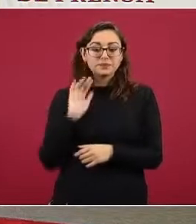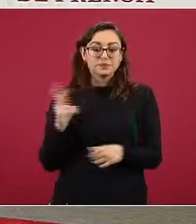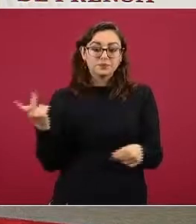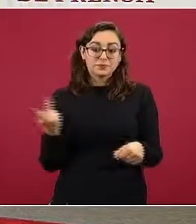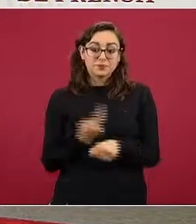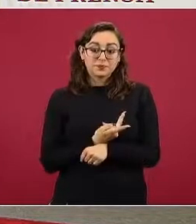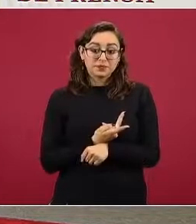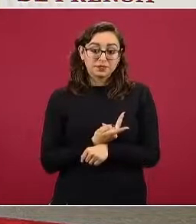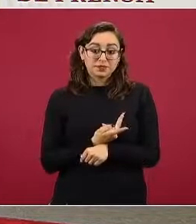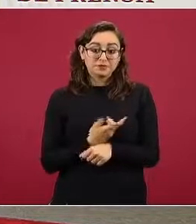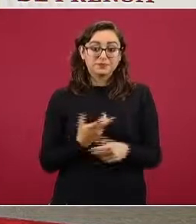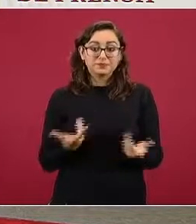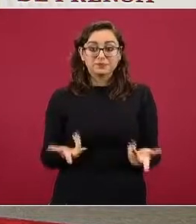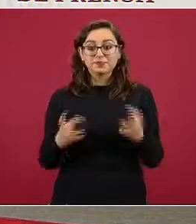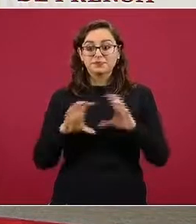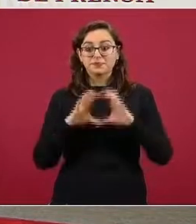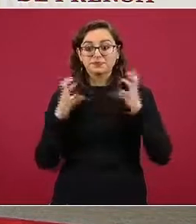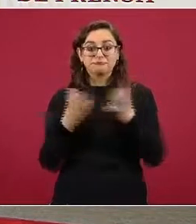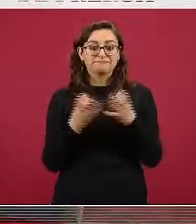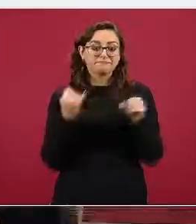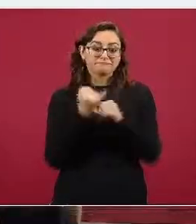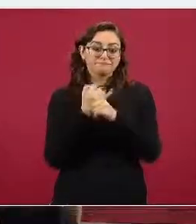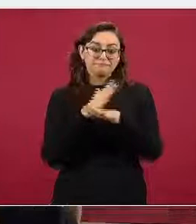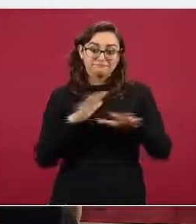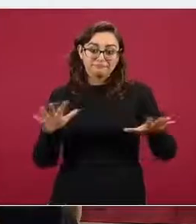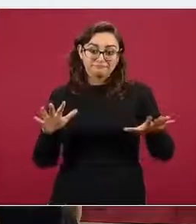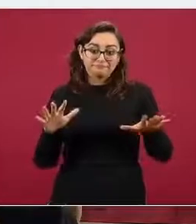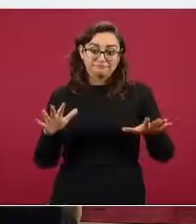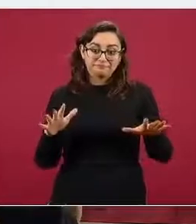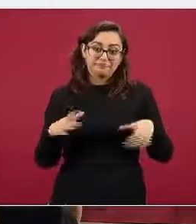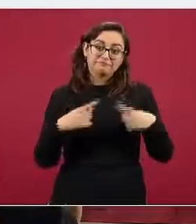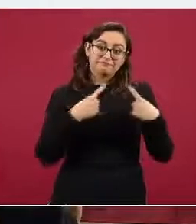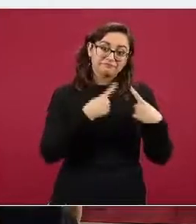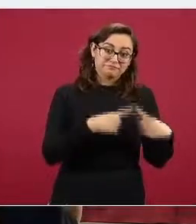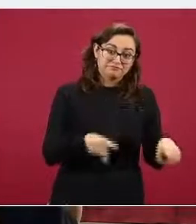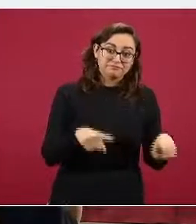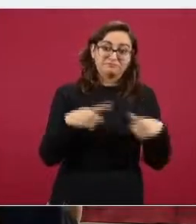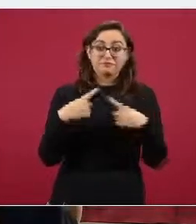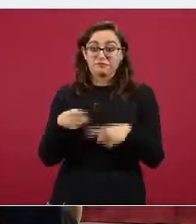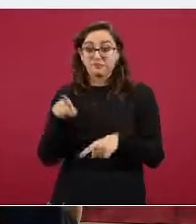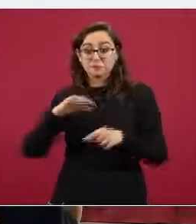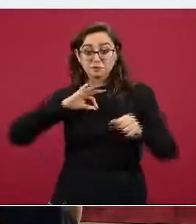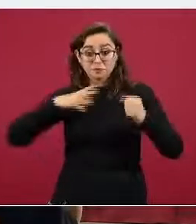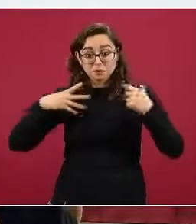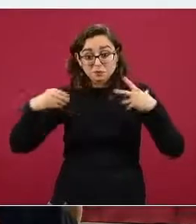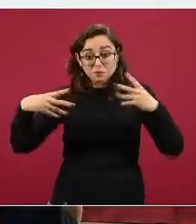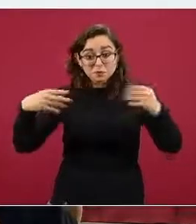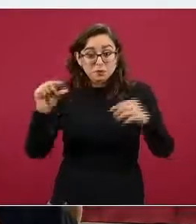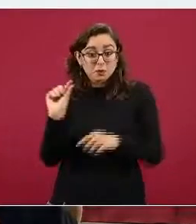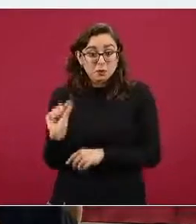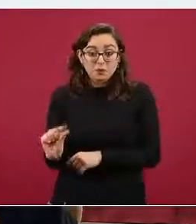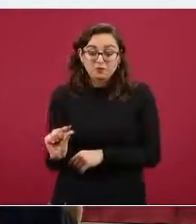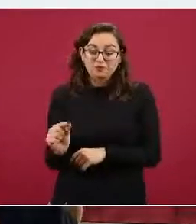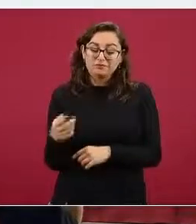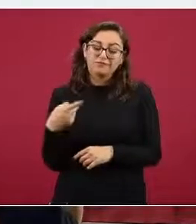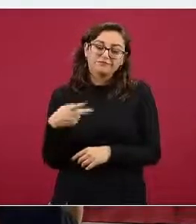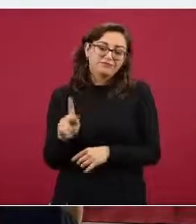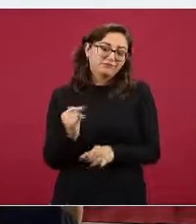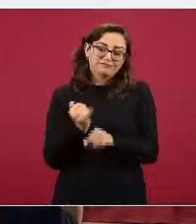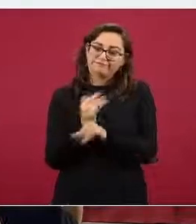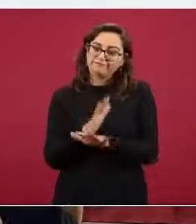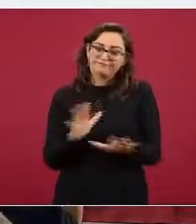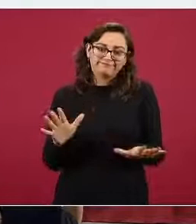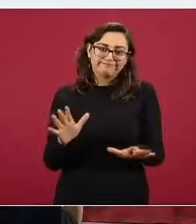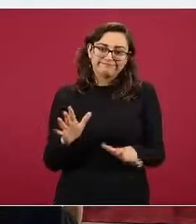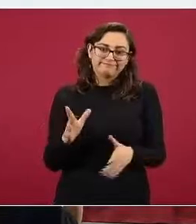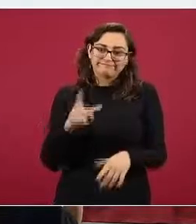que a nivel global los datos son aparentemente de una epidemia limitada. Podría no ser el